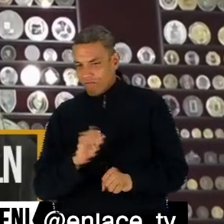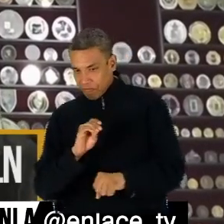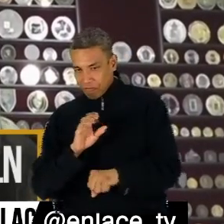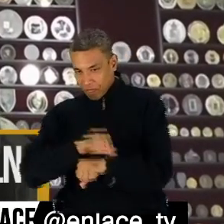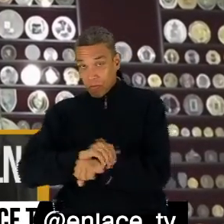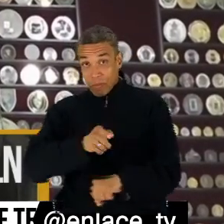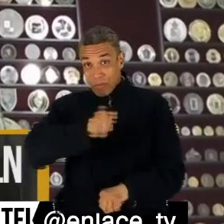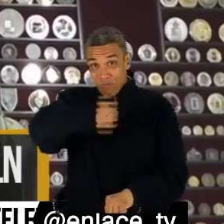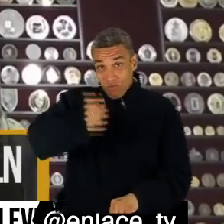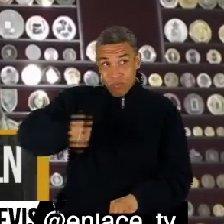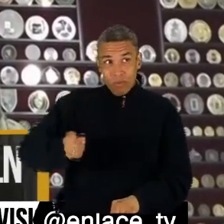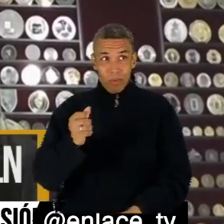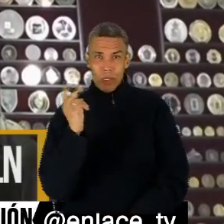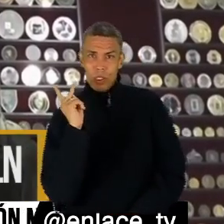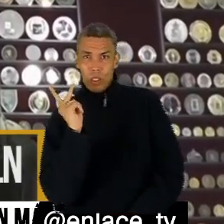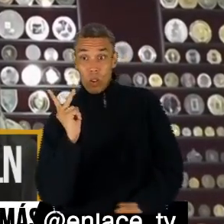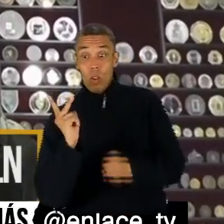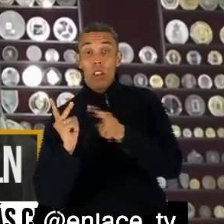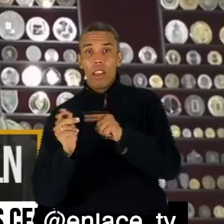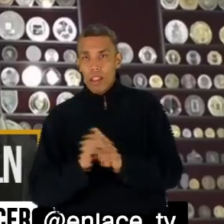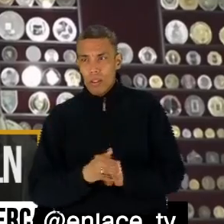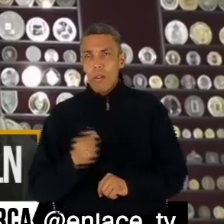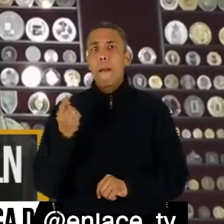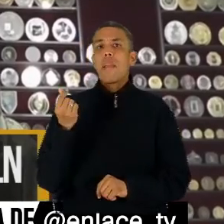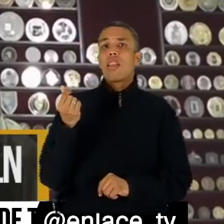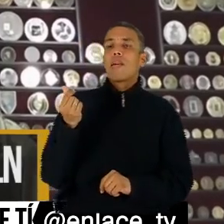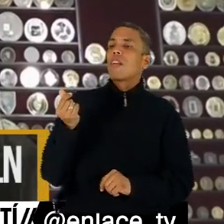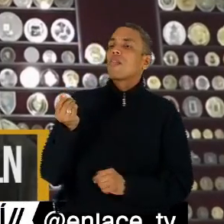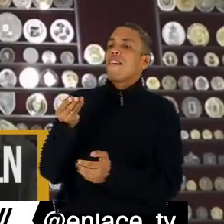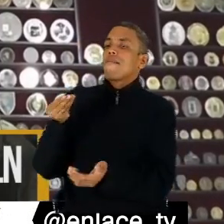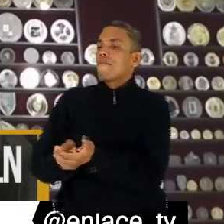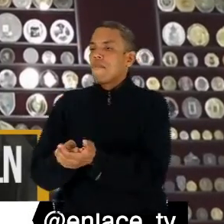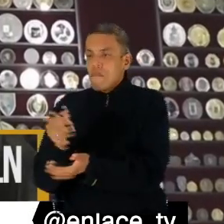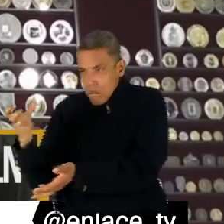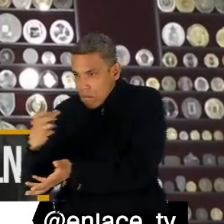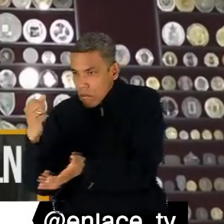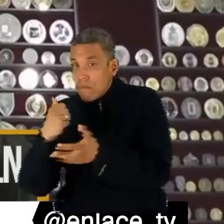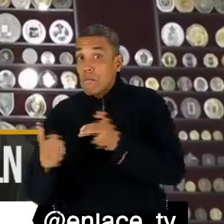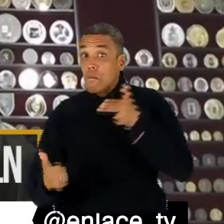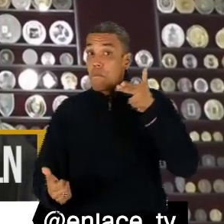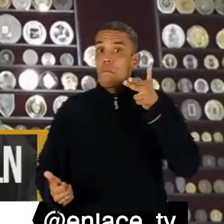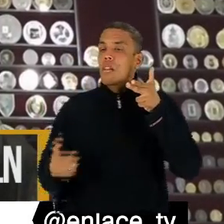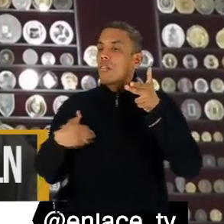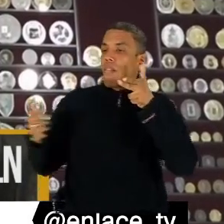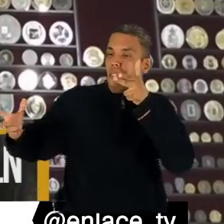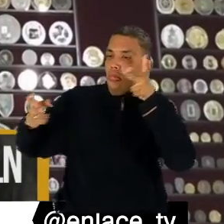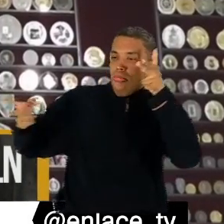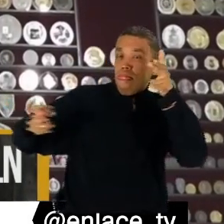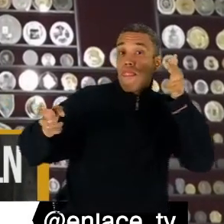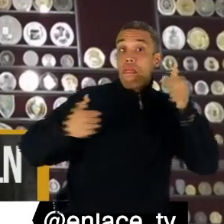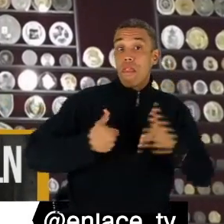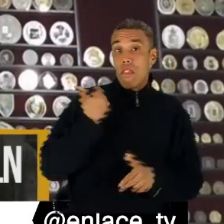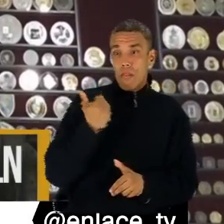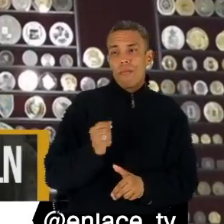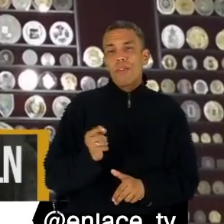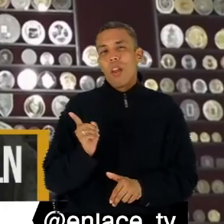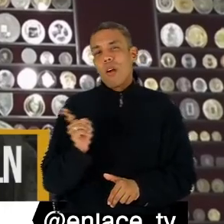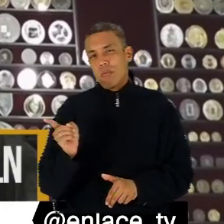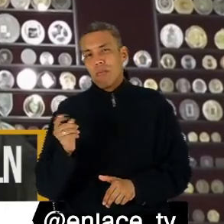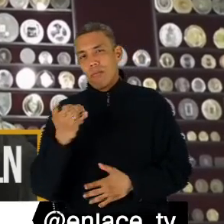civil, especialmente a campesinos, a cultivadores de coca. Igualmente, presuntamente participaron en